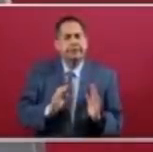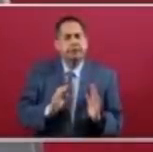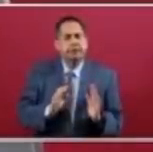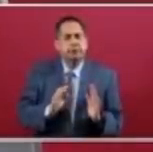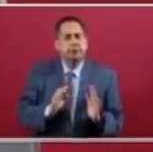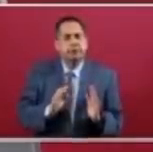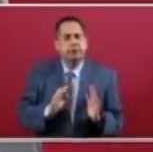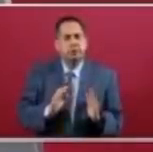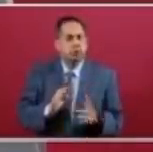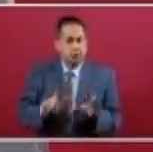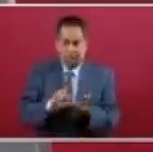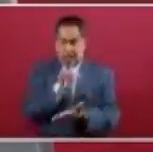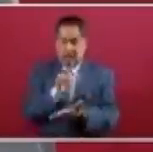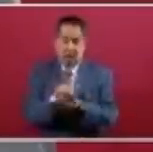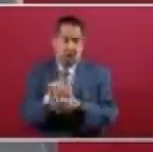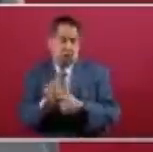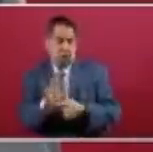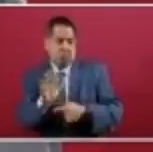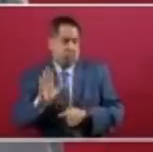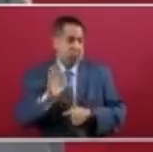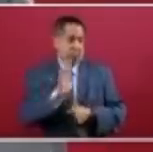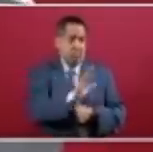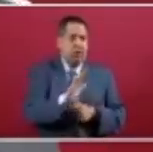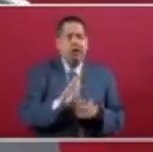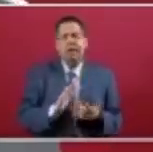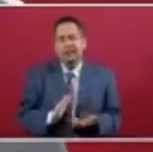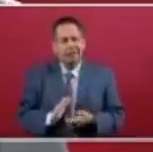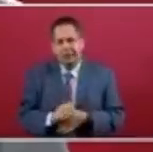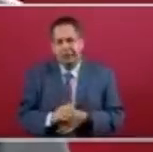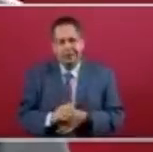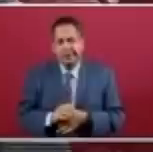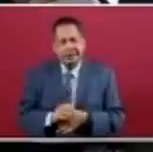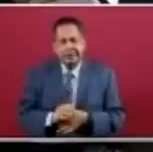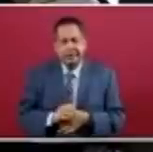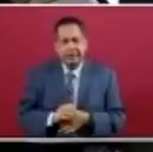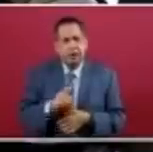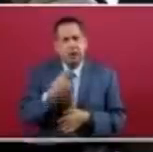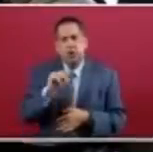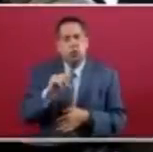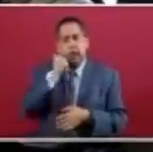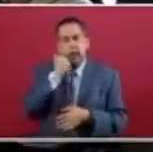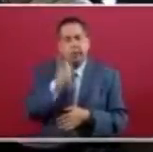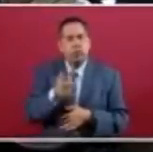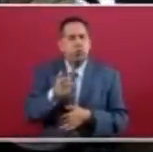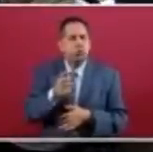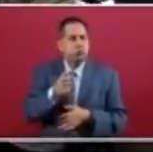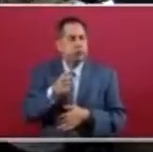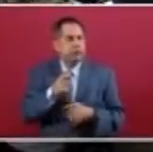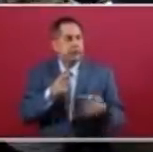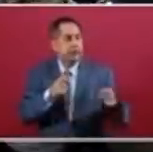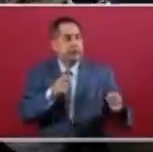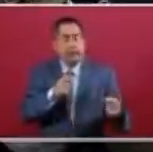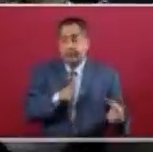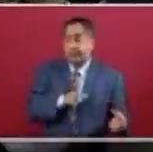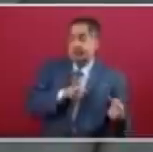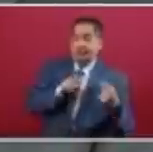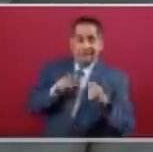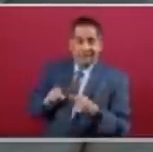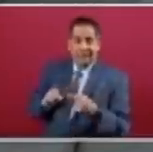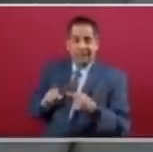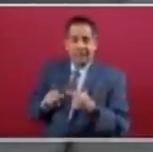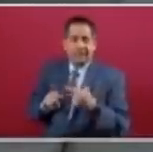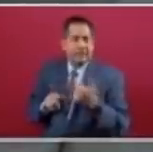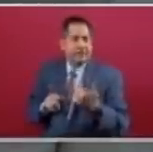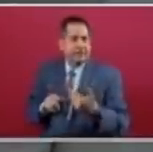solo la vía legal, porque no queremos que vayan a crear